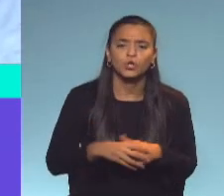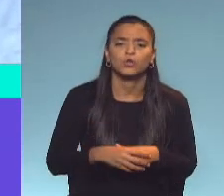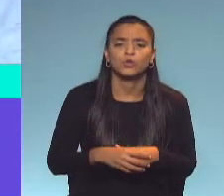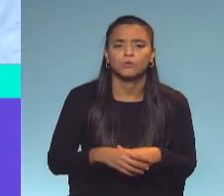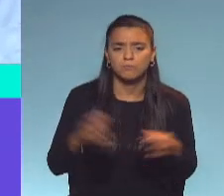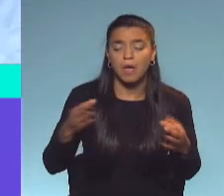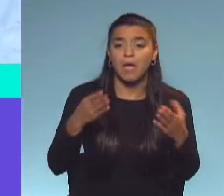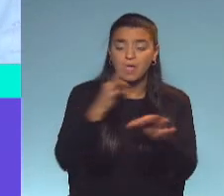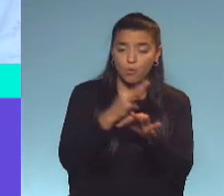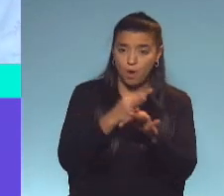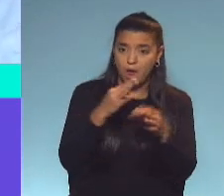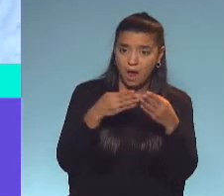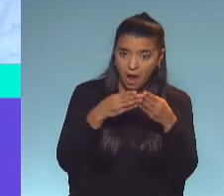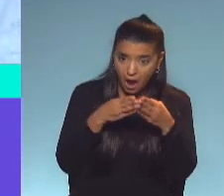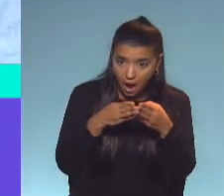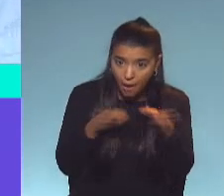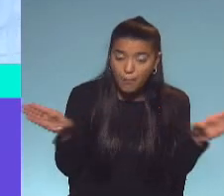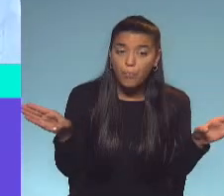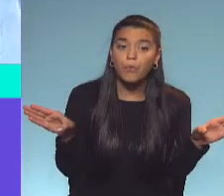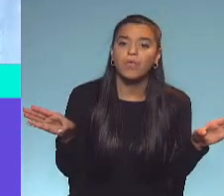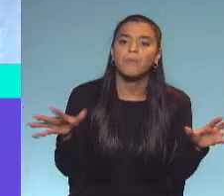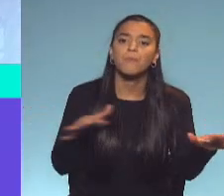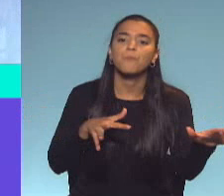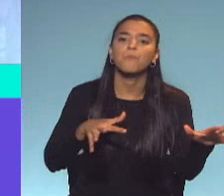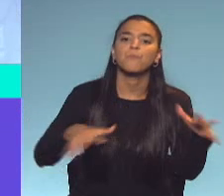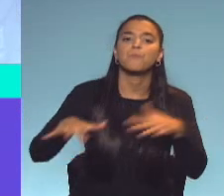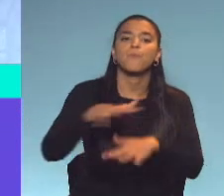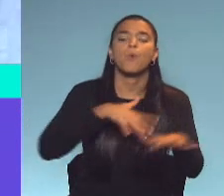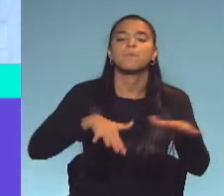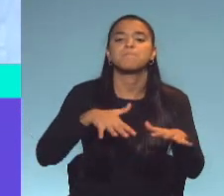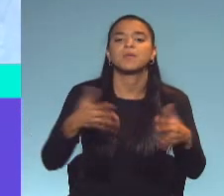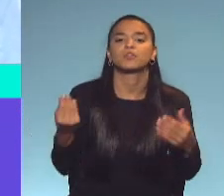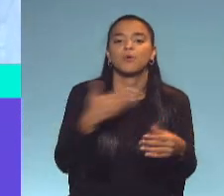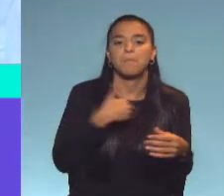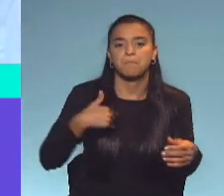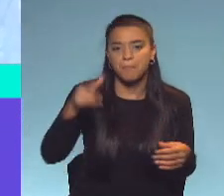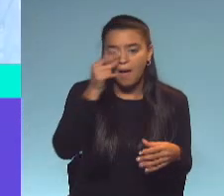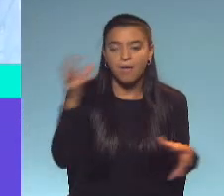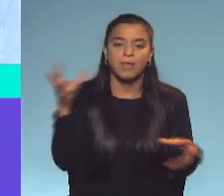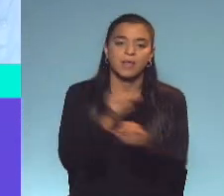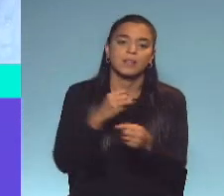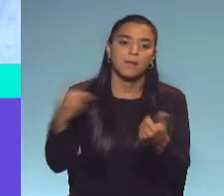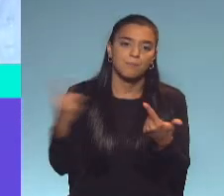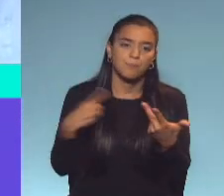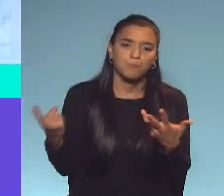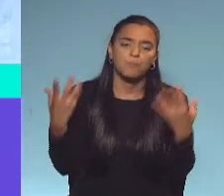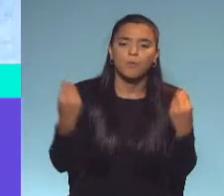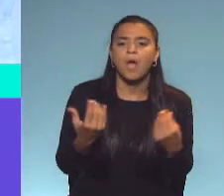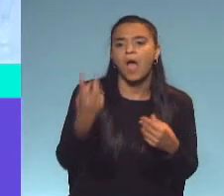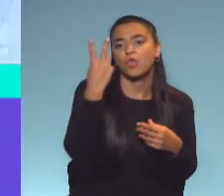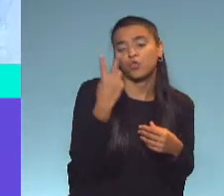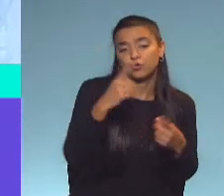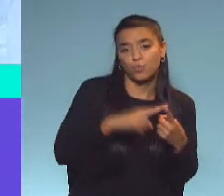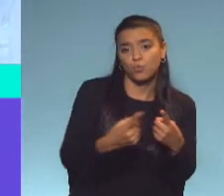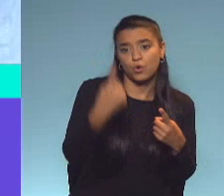el abrir el colegio, que el movimiento de papás y mamás, el transporte público, porque viste que hay dos argumentos.